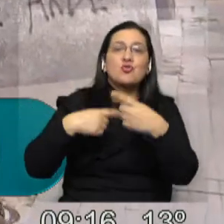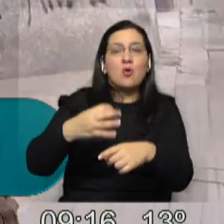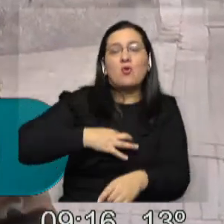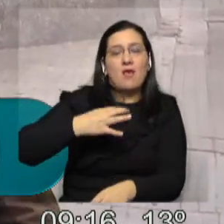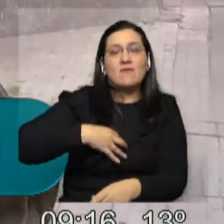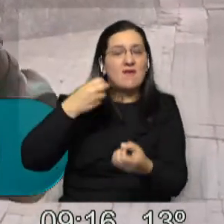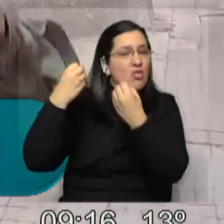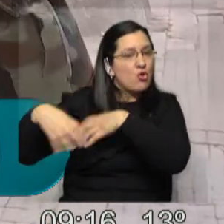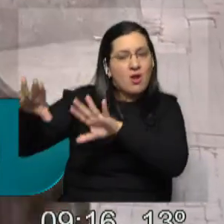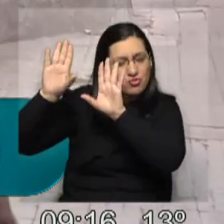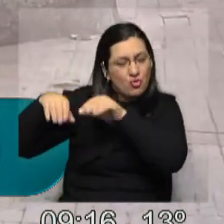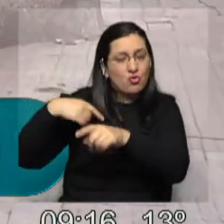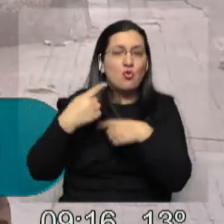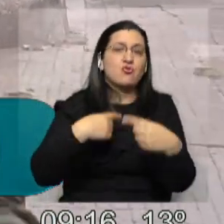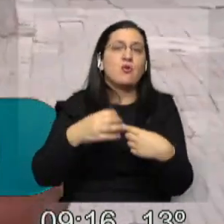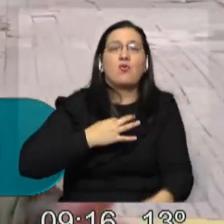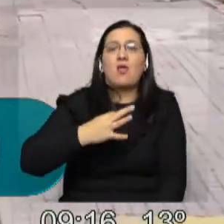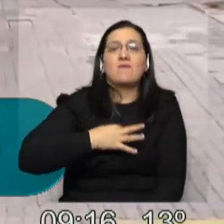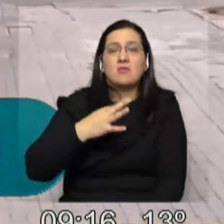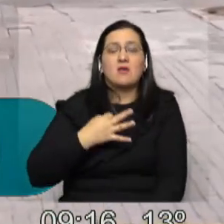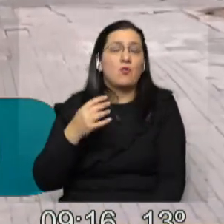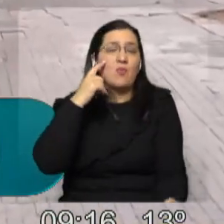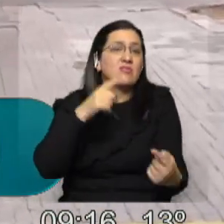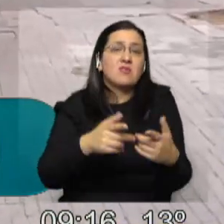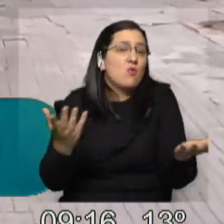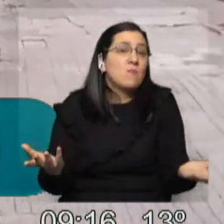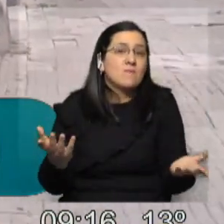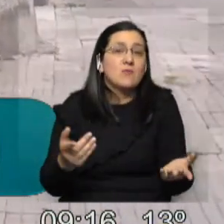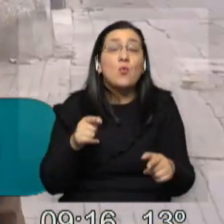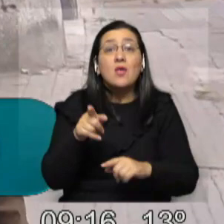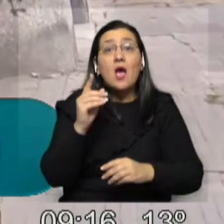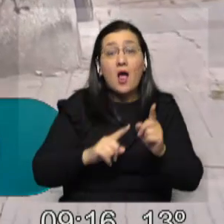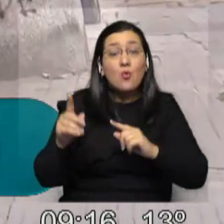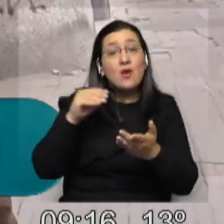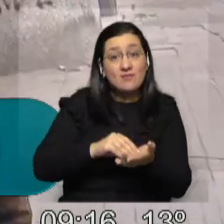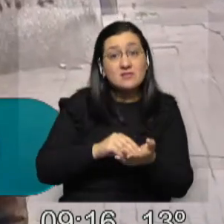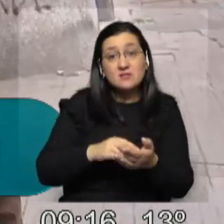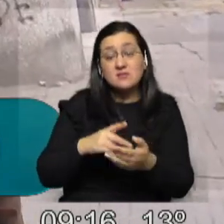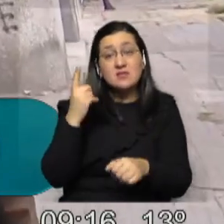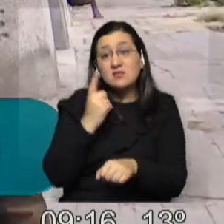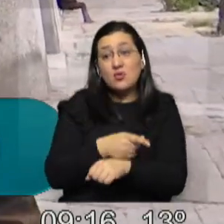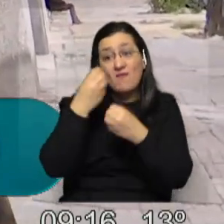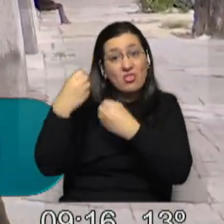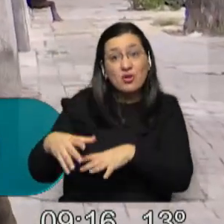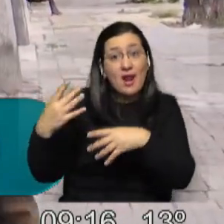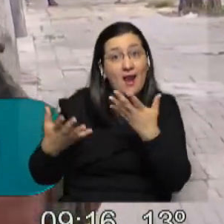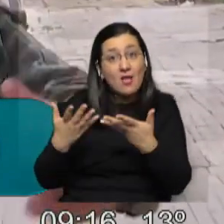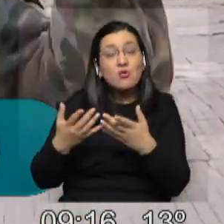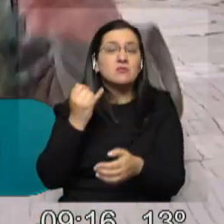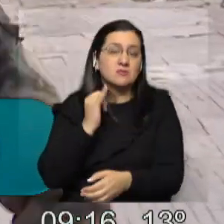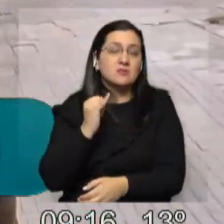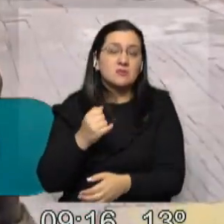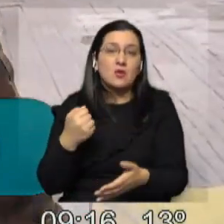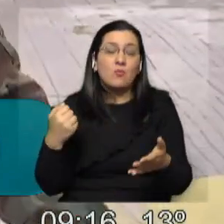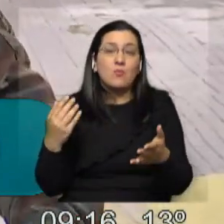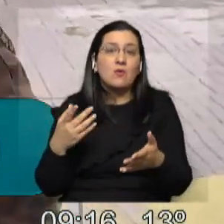vida como sea, tipo el destino, yo qué sé. ¿Le ha tocado patear el tablero a usted o no? Sí, varias veces, sí. Es como darse contra